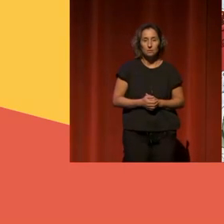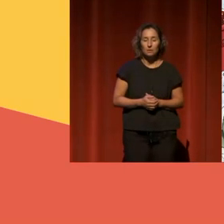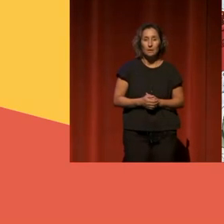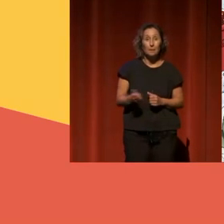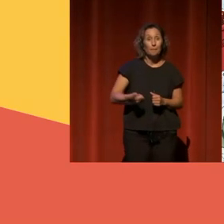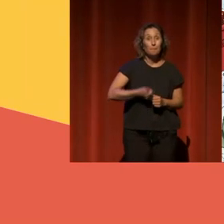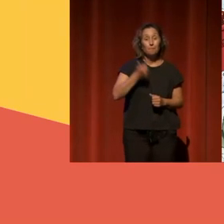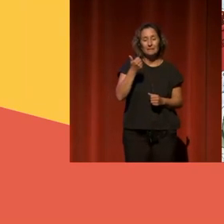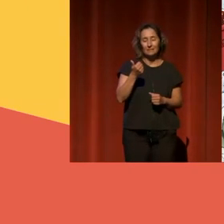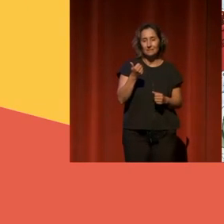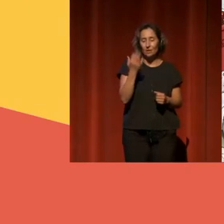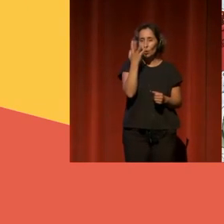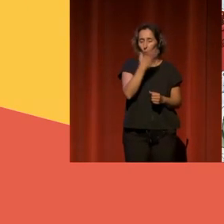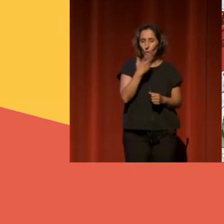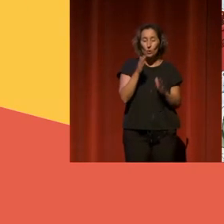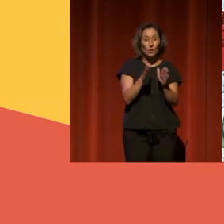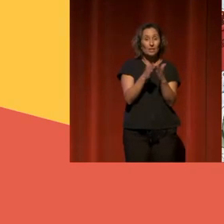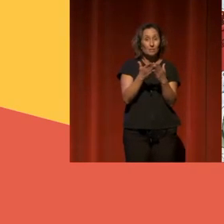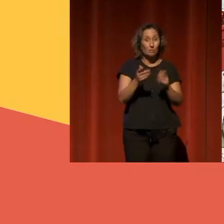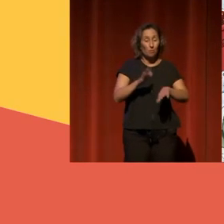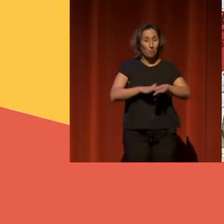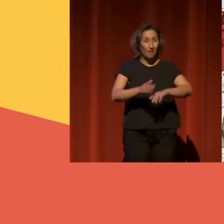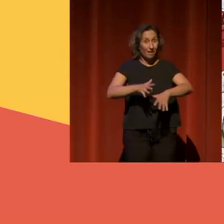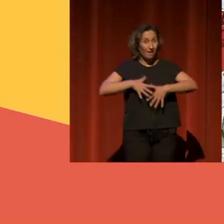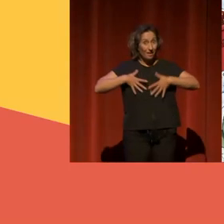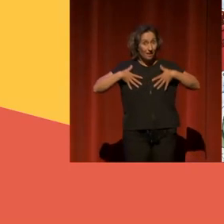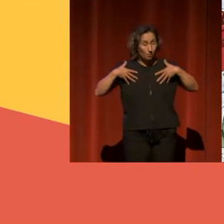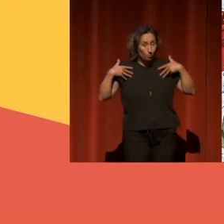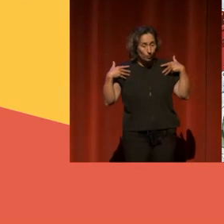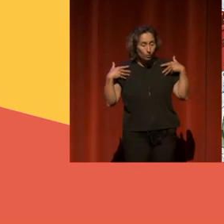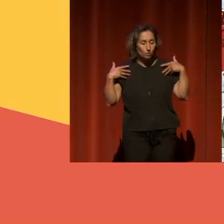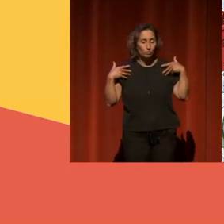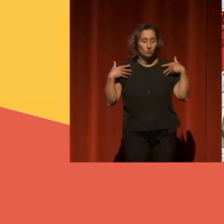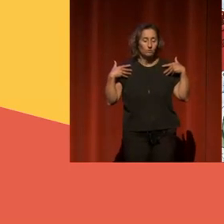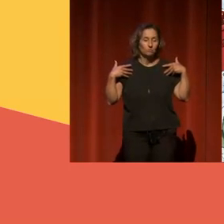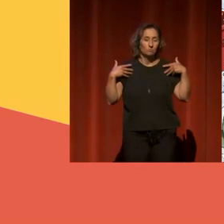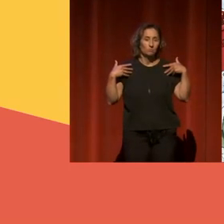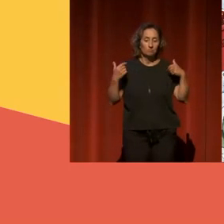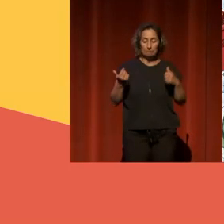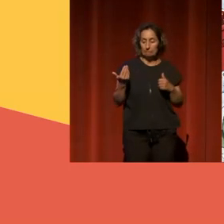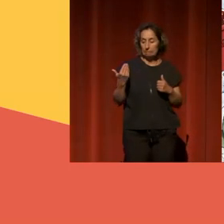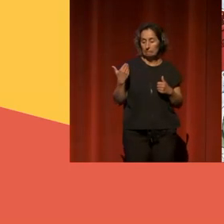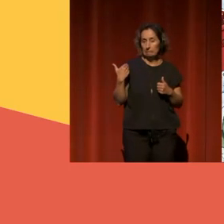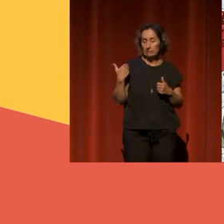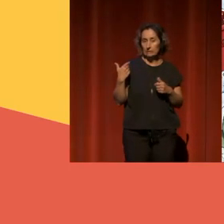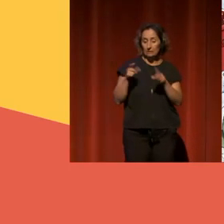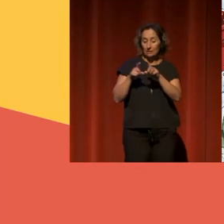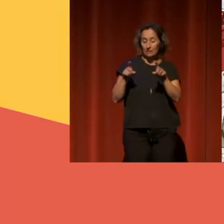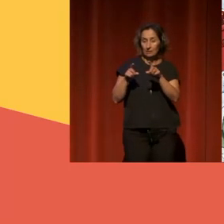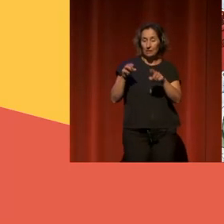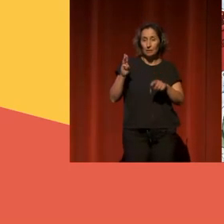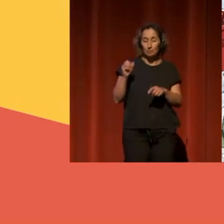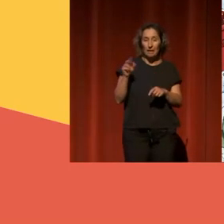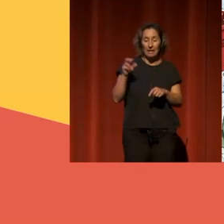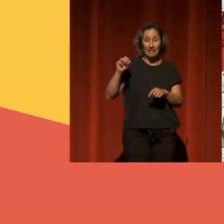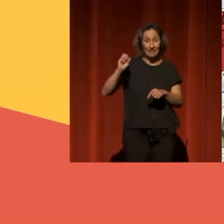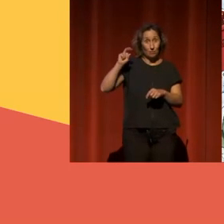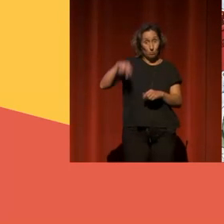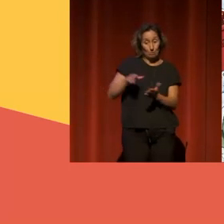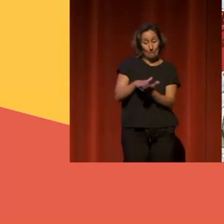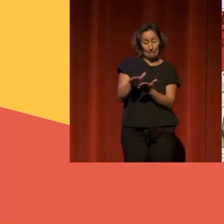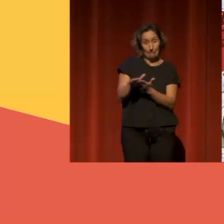cuento, Cuentos creativos o Libros para emocionarse, que son colecciones de la que ha publicado la editorial Parramón y